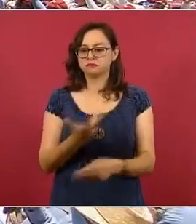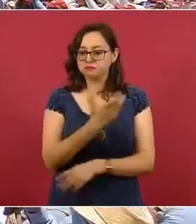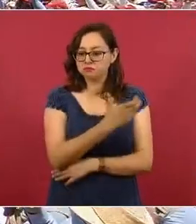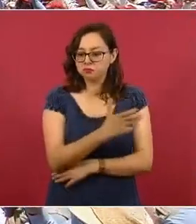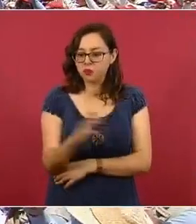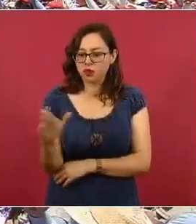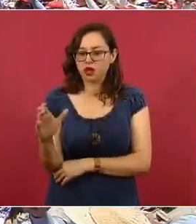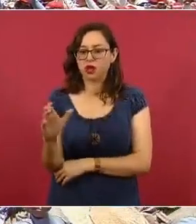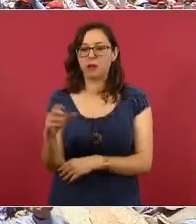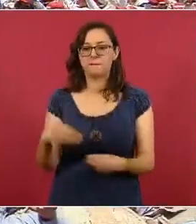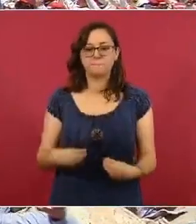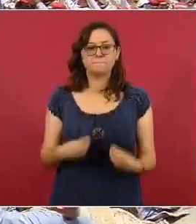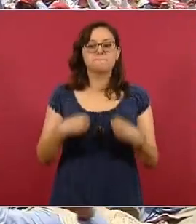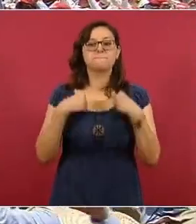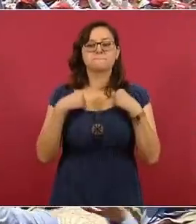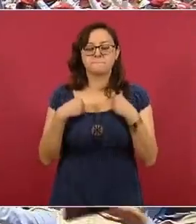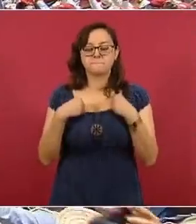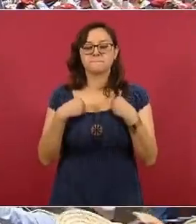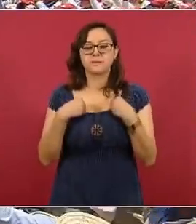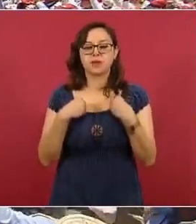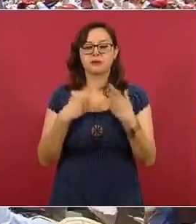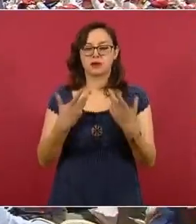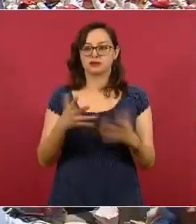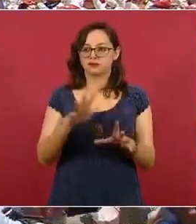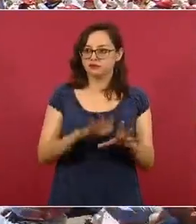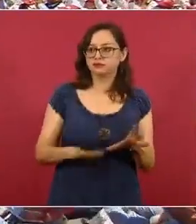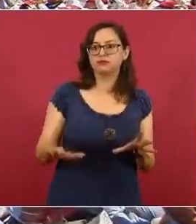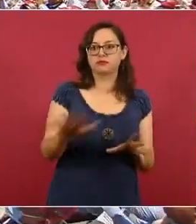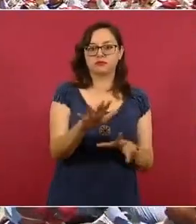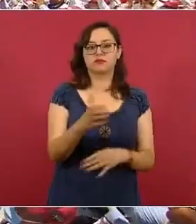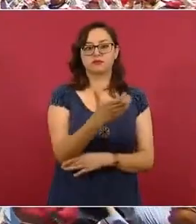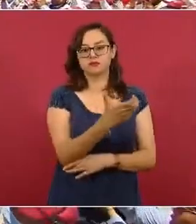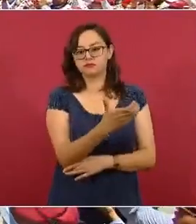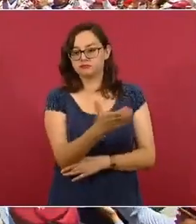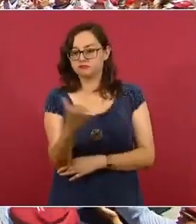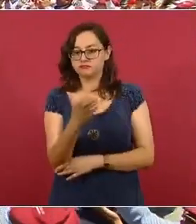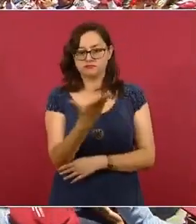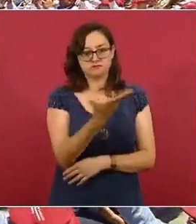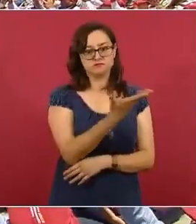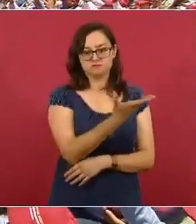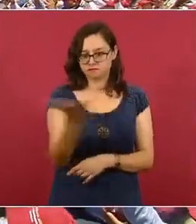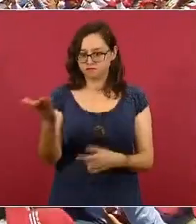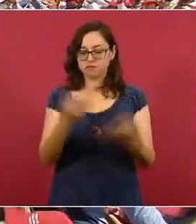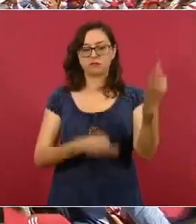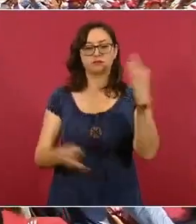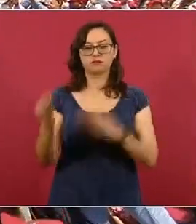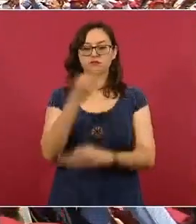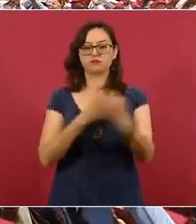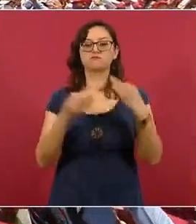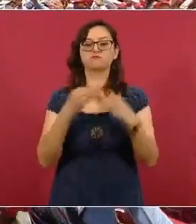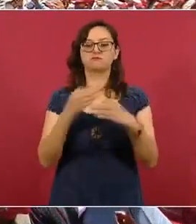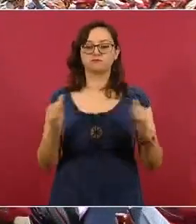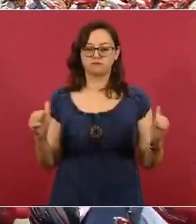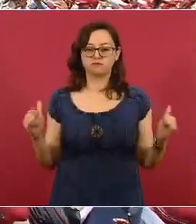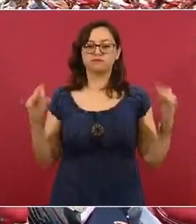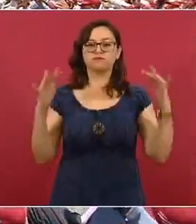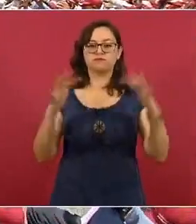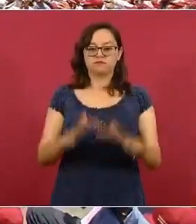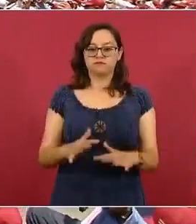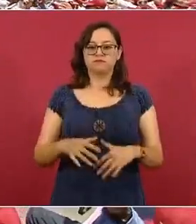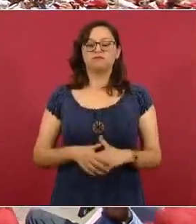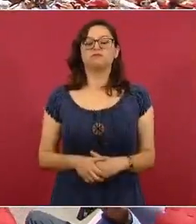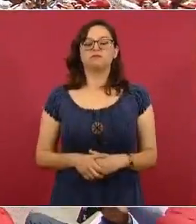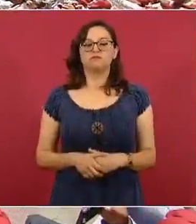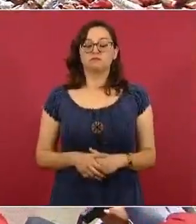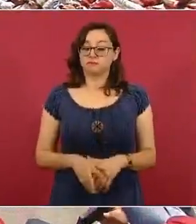campo, pobladores del medio rural. Me da mucho gusto estar aquí